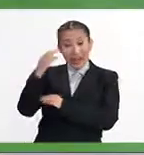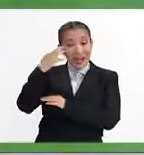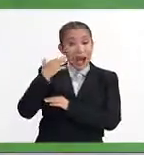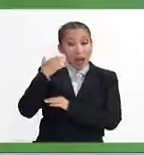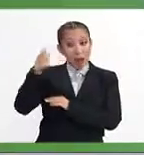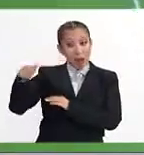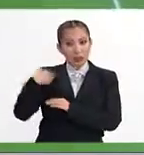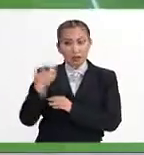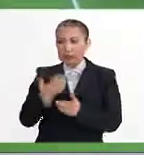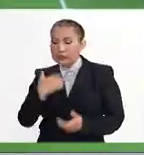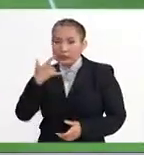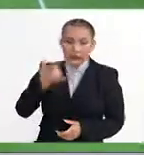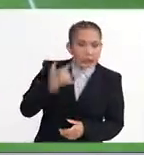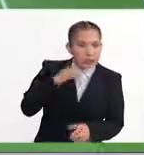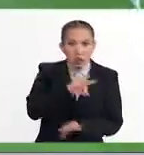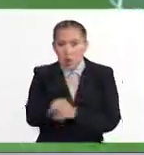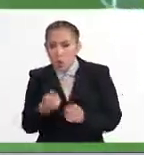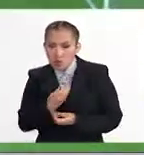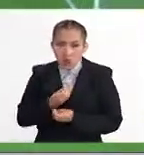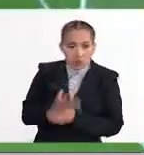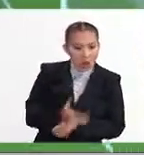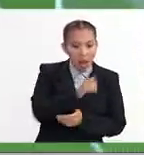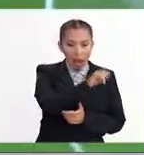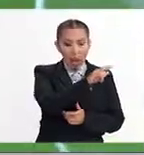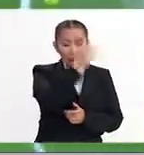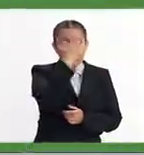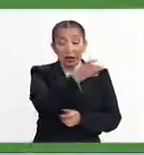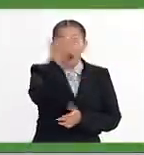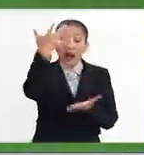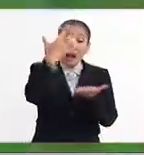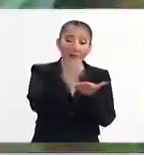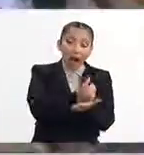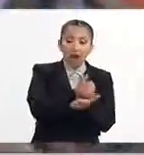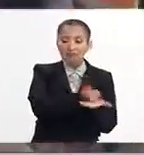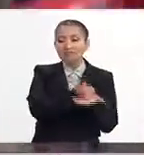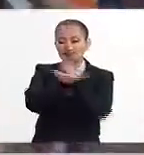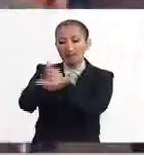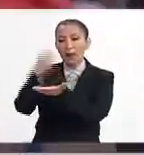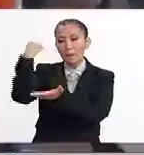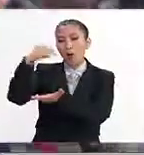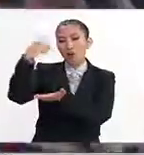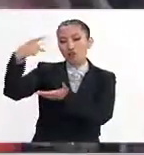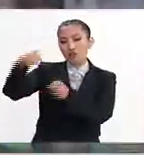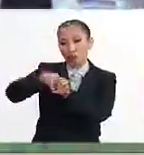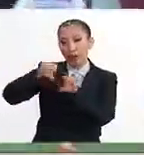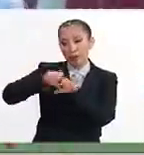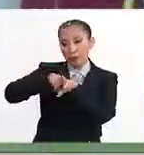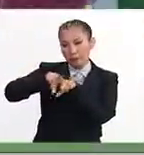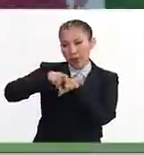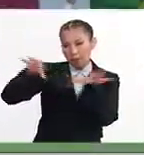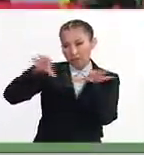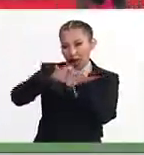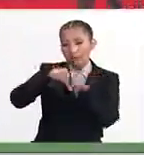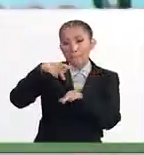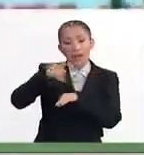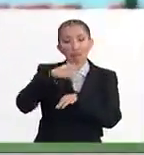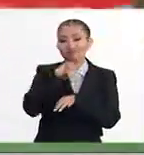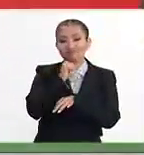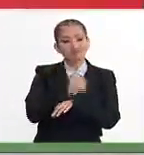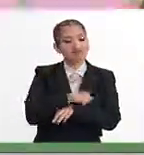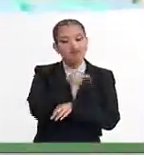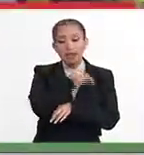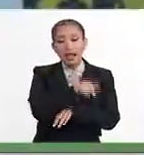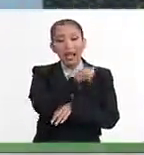se estaba jugando la vida y quería darlo todo. Atlas sabía que si ganaba, ayudaba al Morelia, a su equipo, a su hermano, pero pues no fue